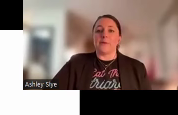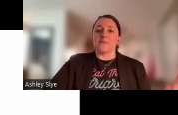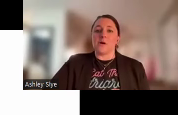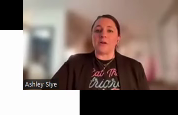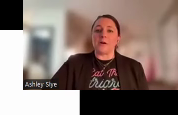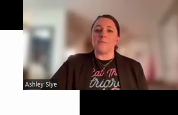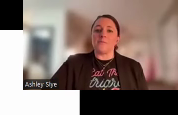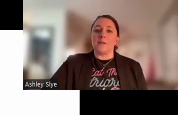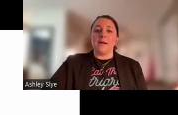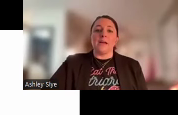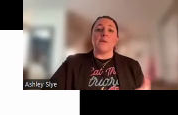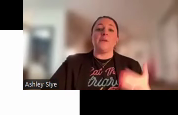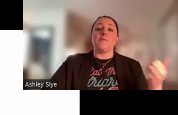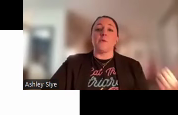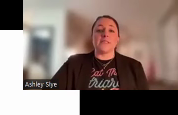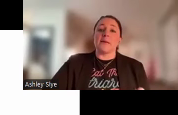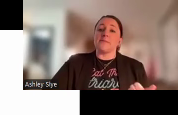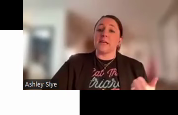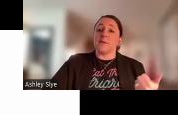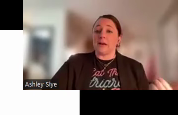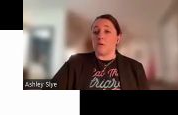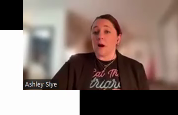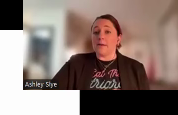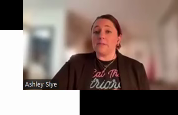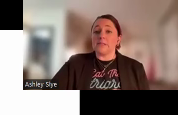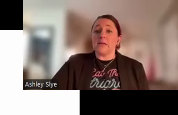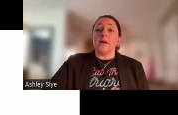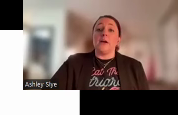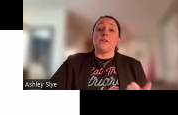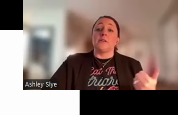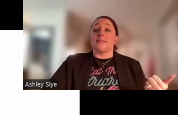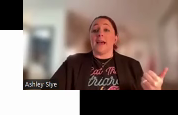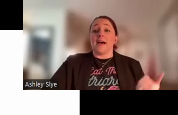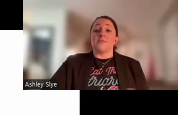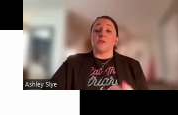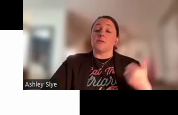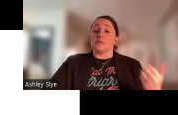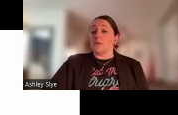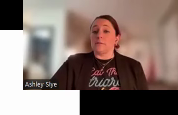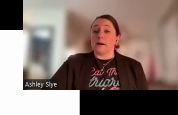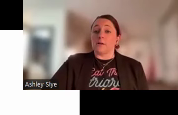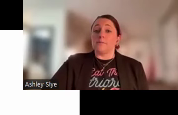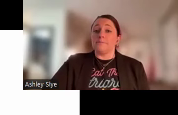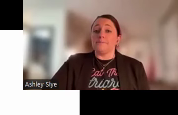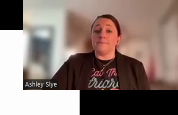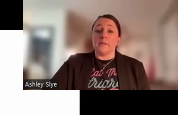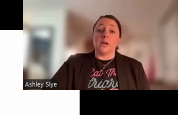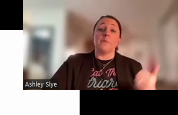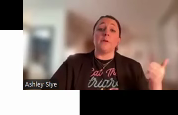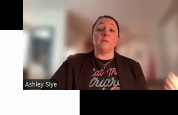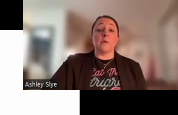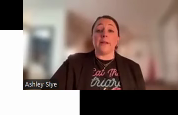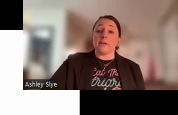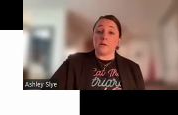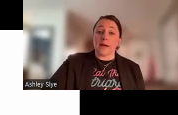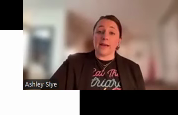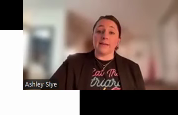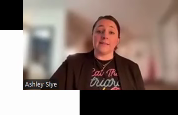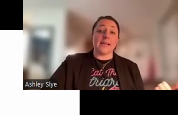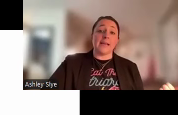riesgos generados por la persona, el perpetrador, los crea la pareja abusiva para mantener poder y control. Puede